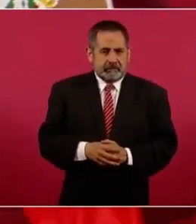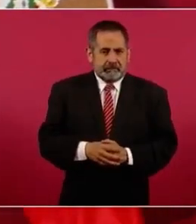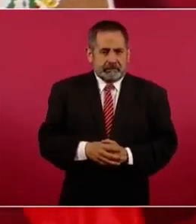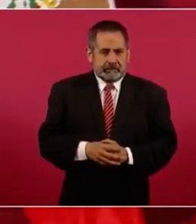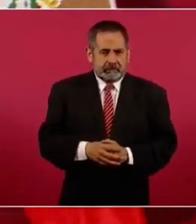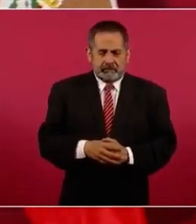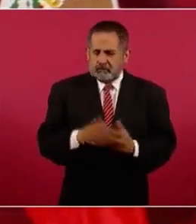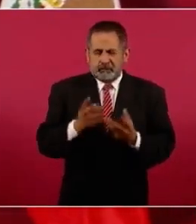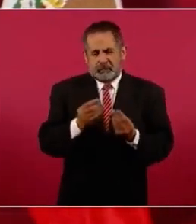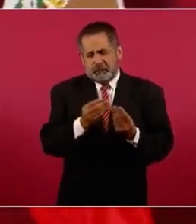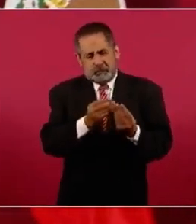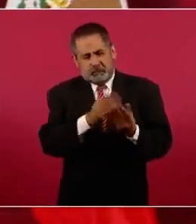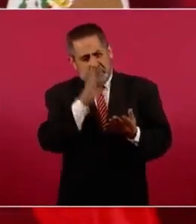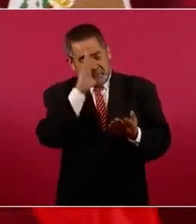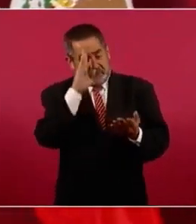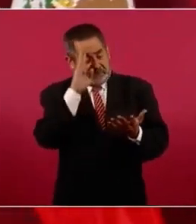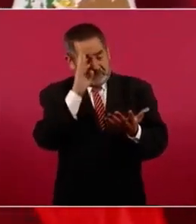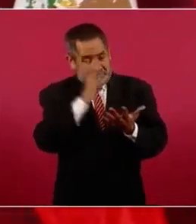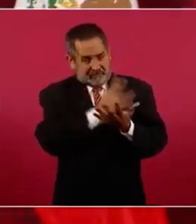Eso es muchísimo.